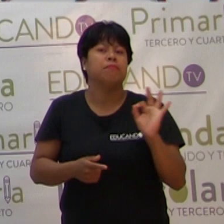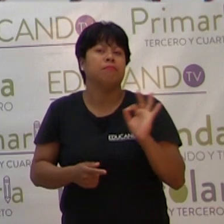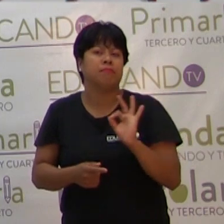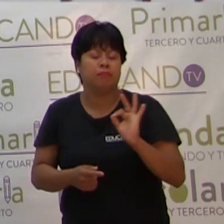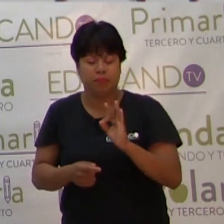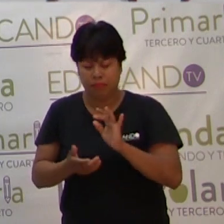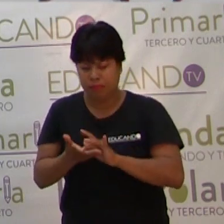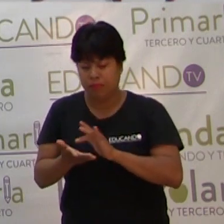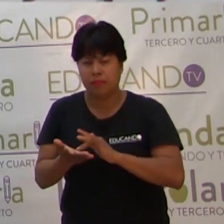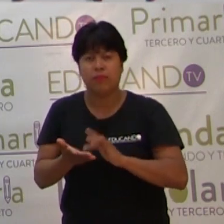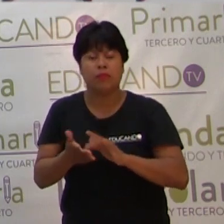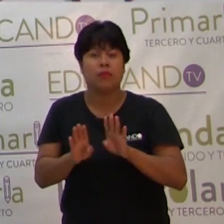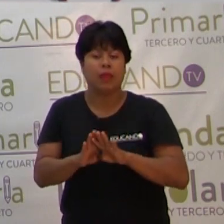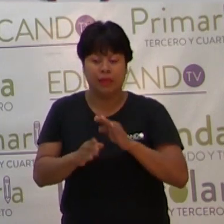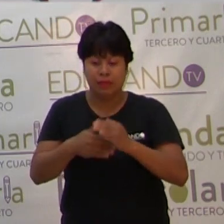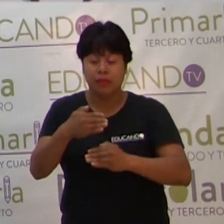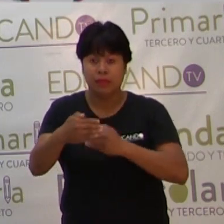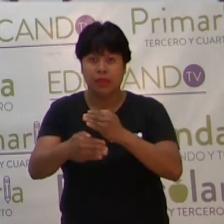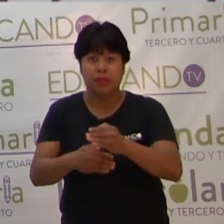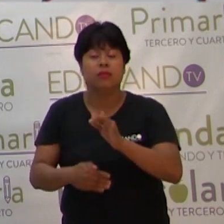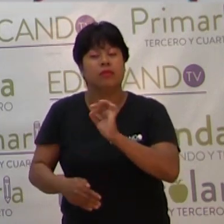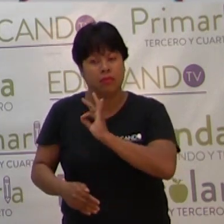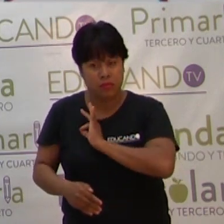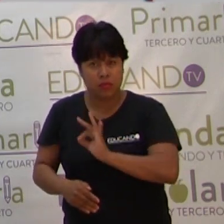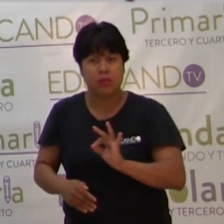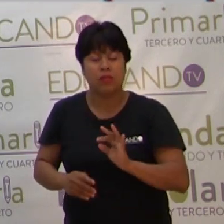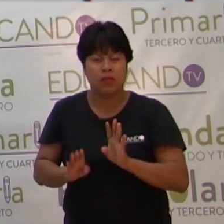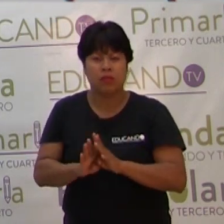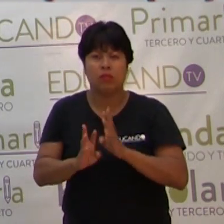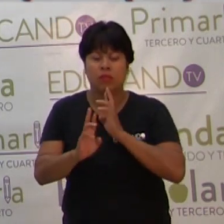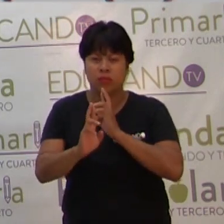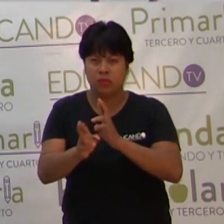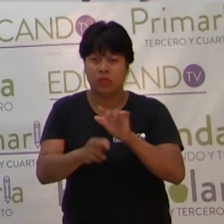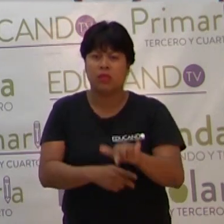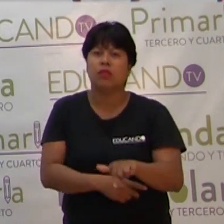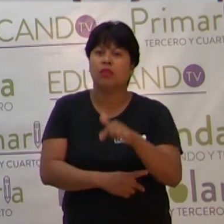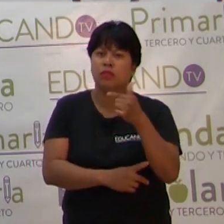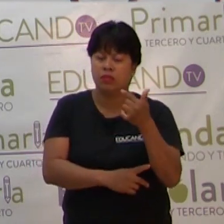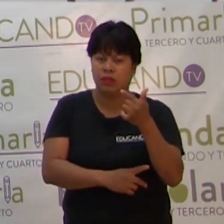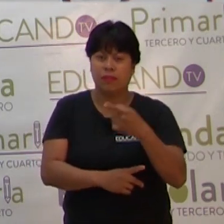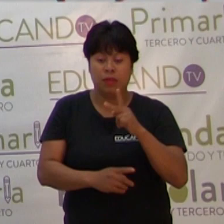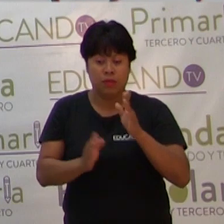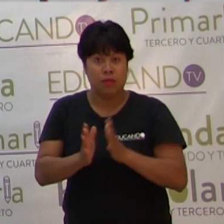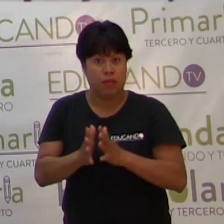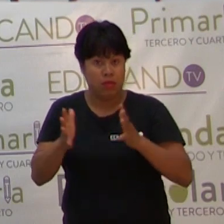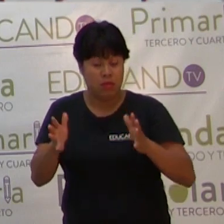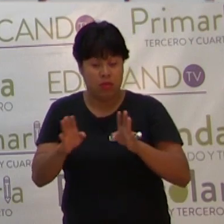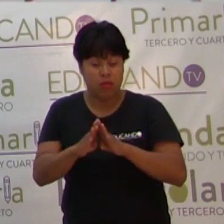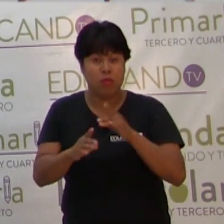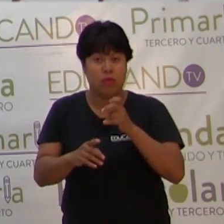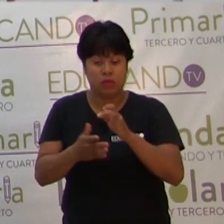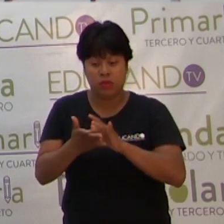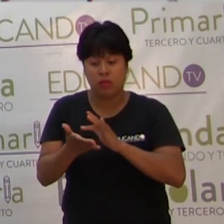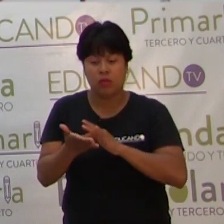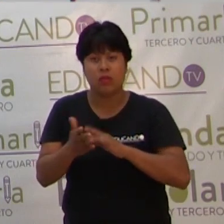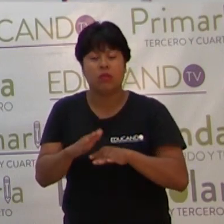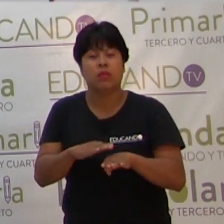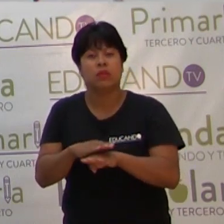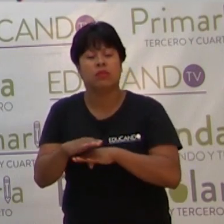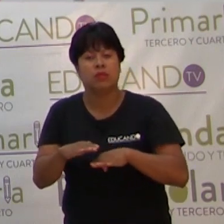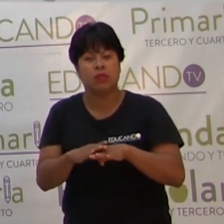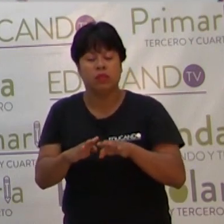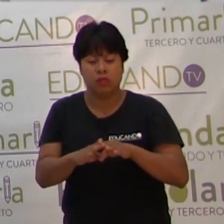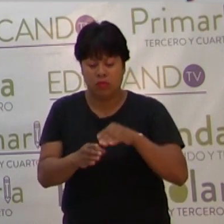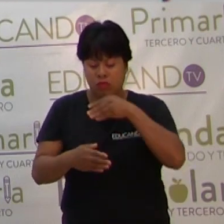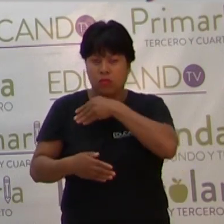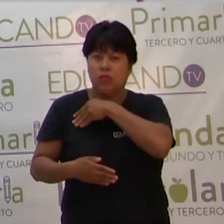algunas calculadoras ya un poquito más avanzadas sí podría darte el resultado de 12, pero la mayor parte de calculadoras básicas o de bolsillo